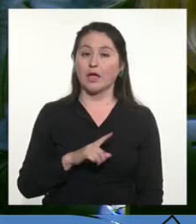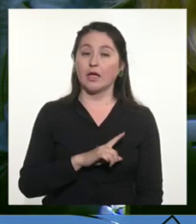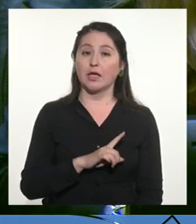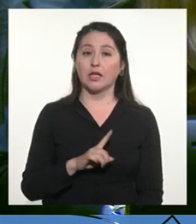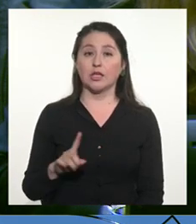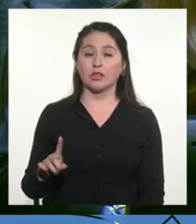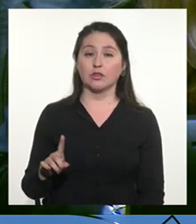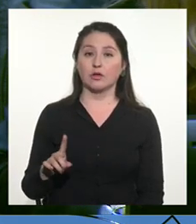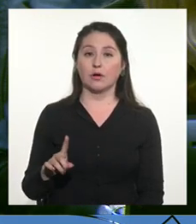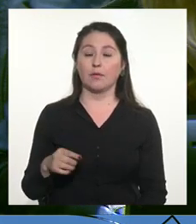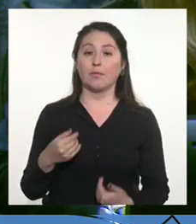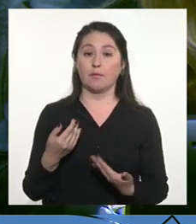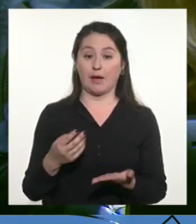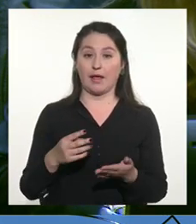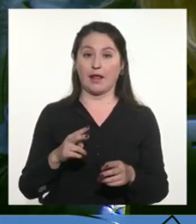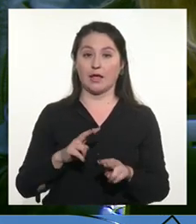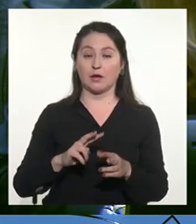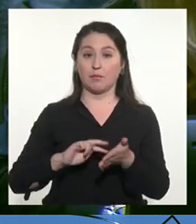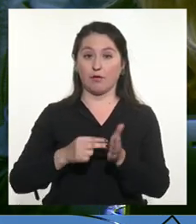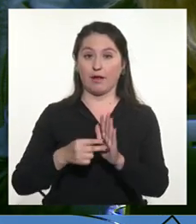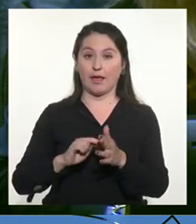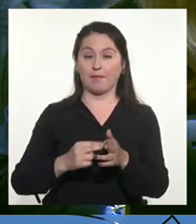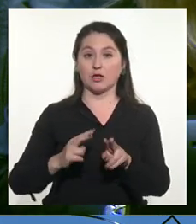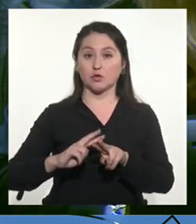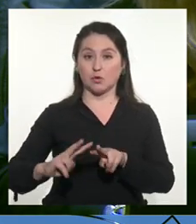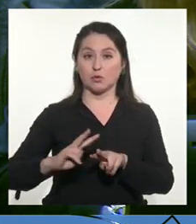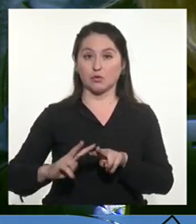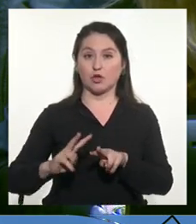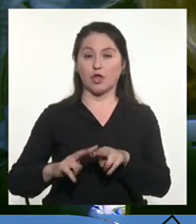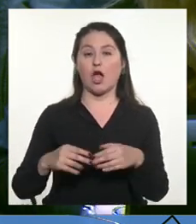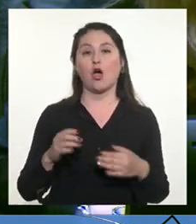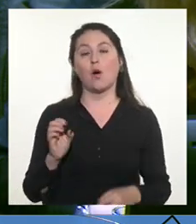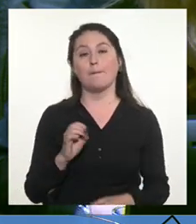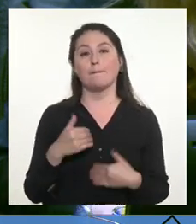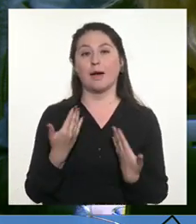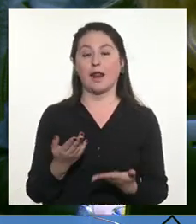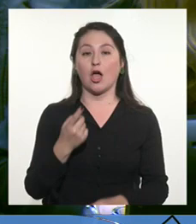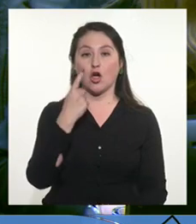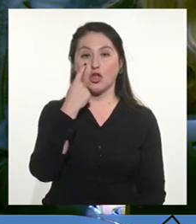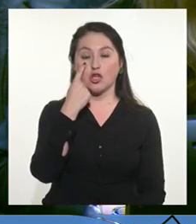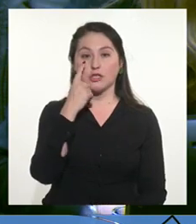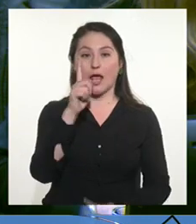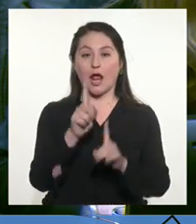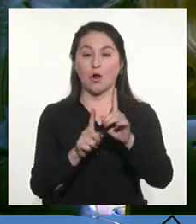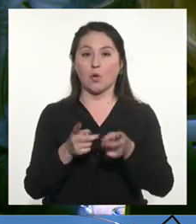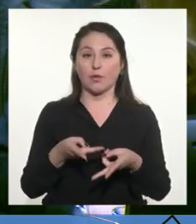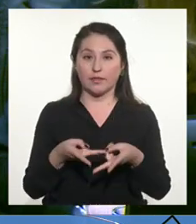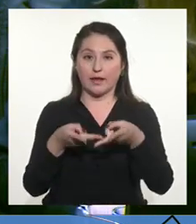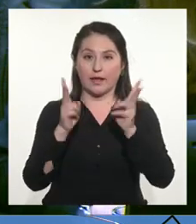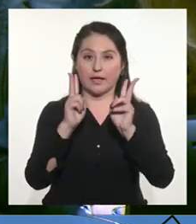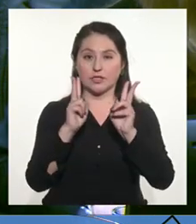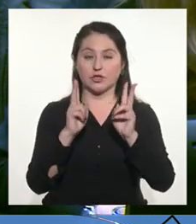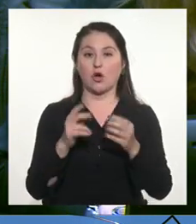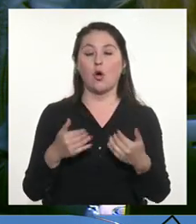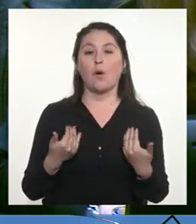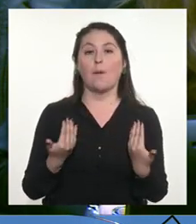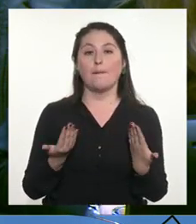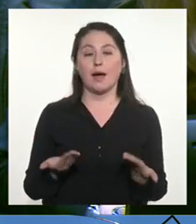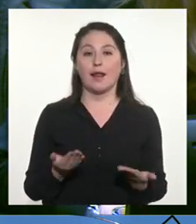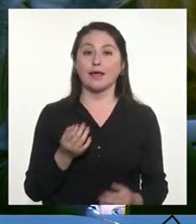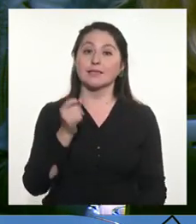resolver un determinado problema o para conocer ciertos derechos que tenga sobre otra materia o para saber